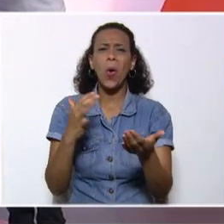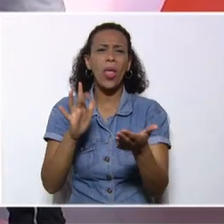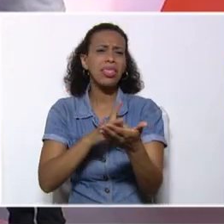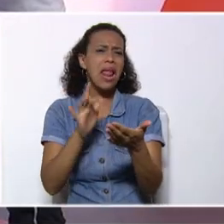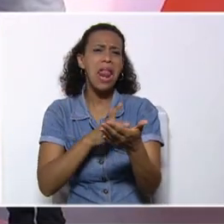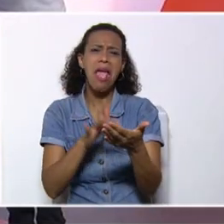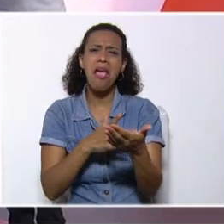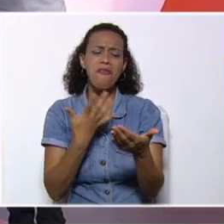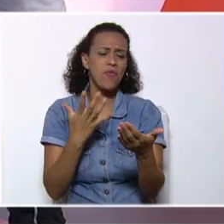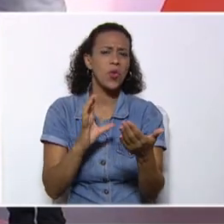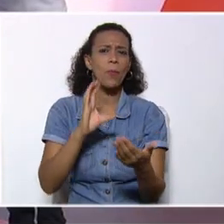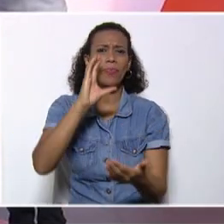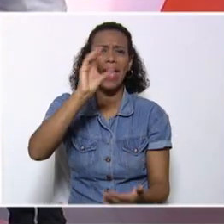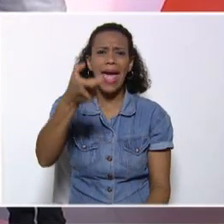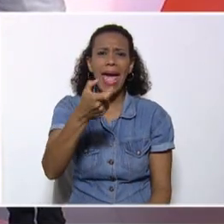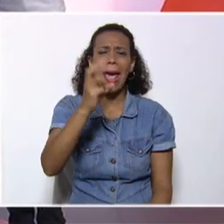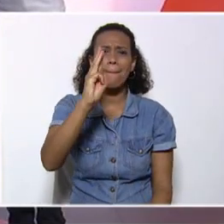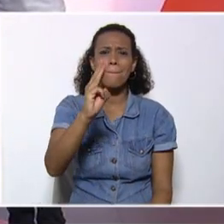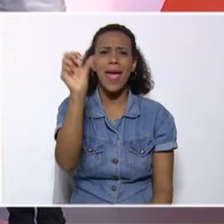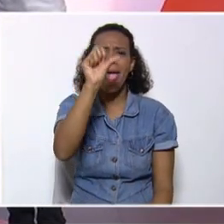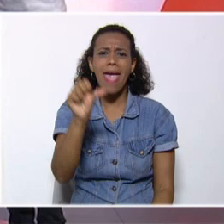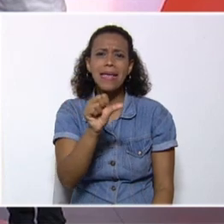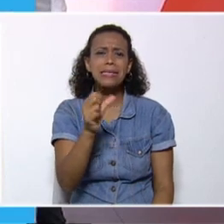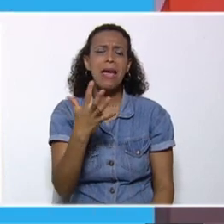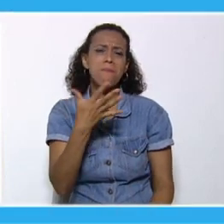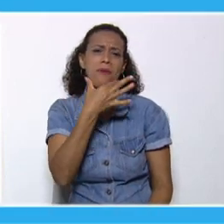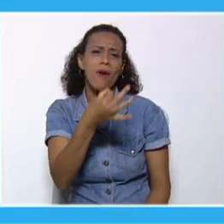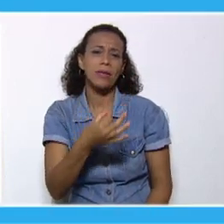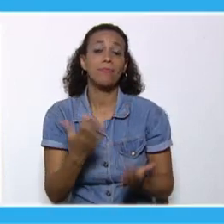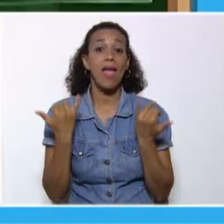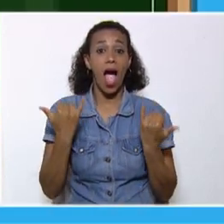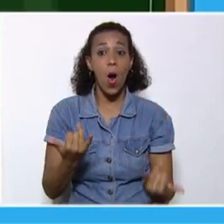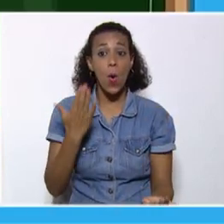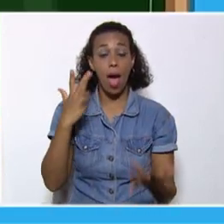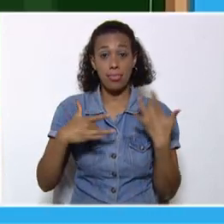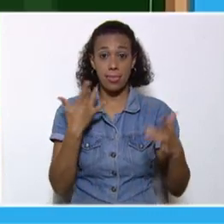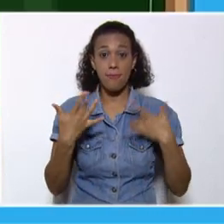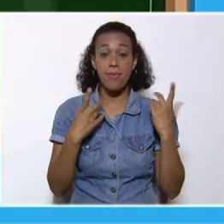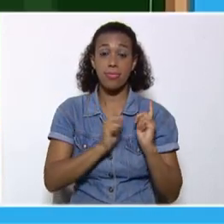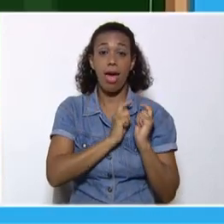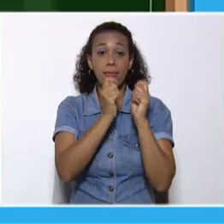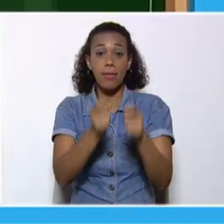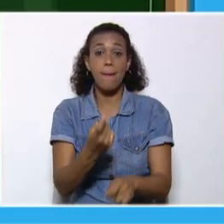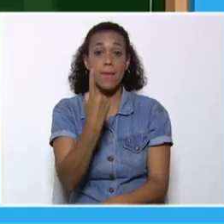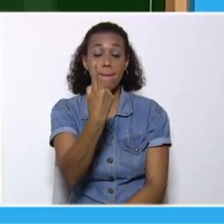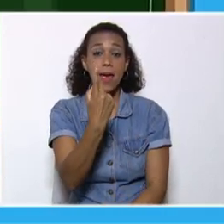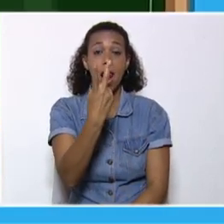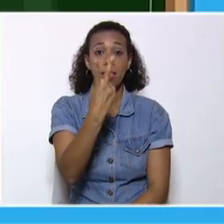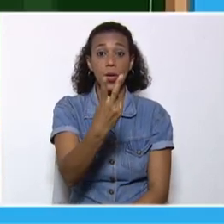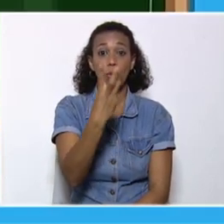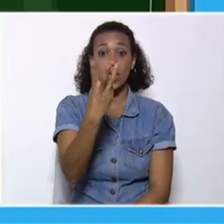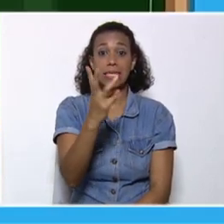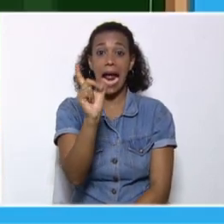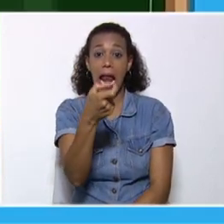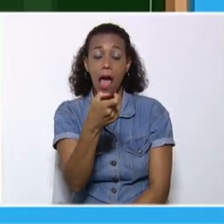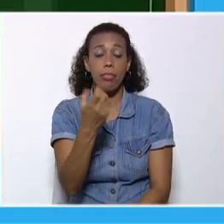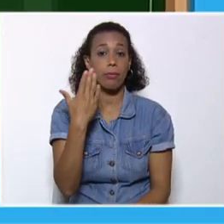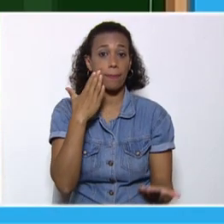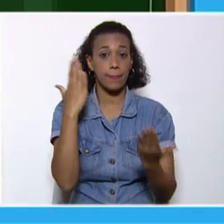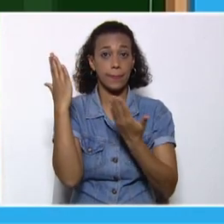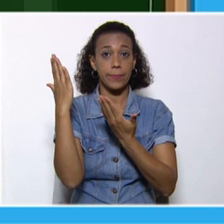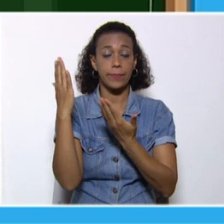Y vamos con la misma calidad. Exacto, vamos entonces con esta información, con las actividades para primer, segundo y tercer